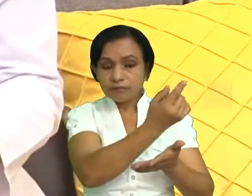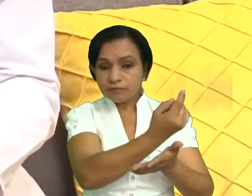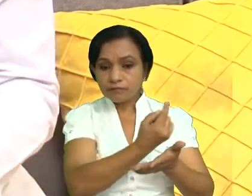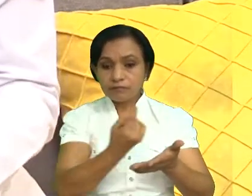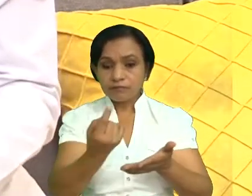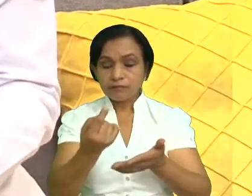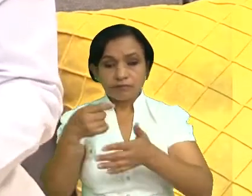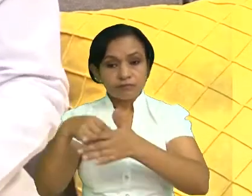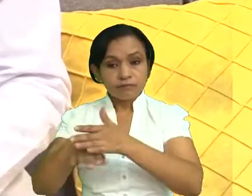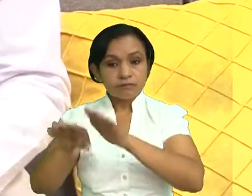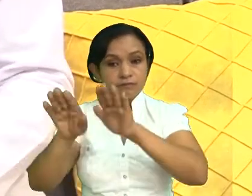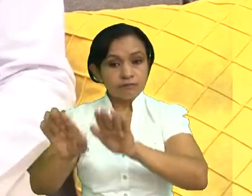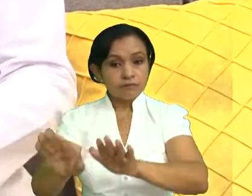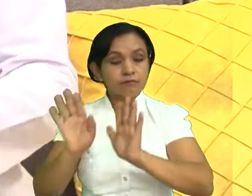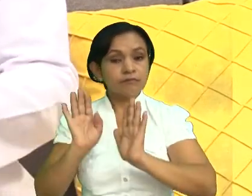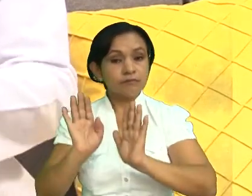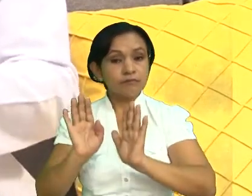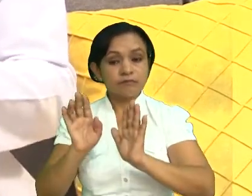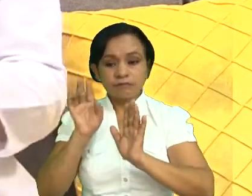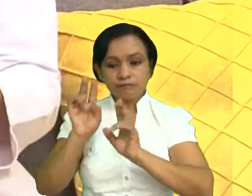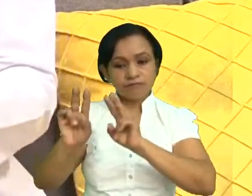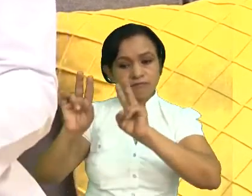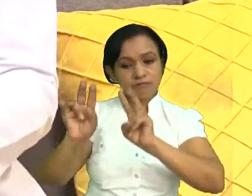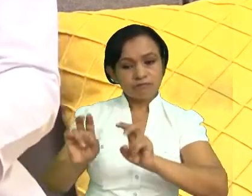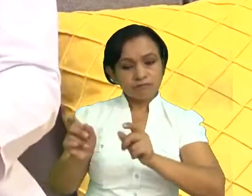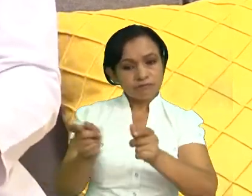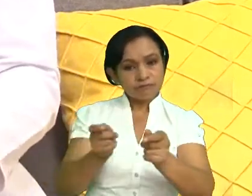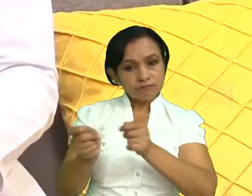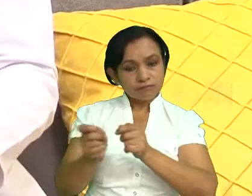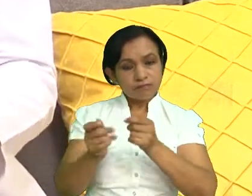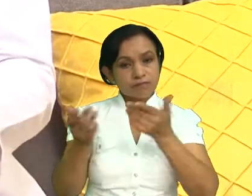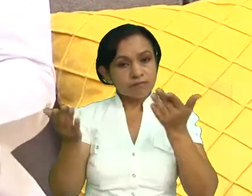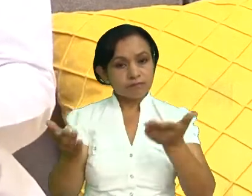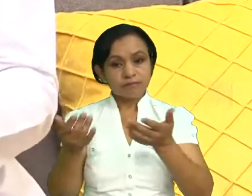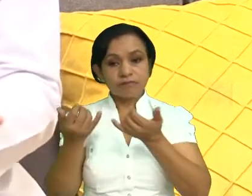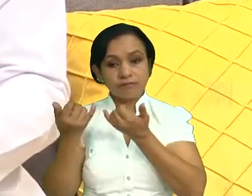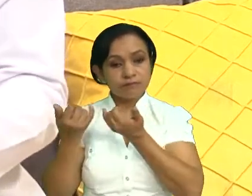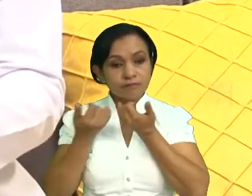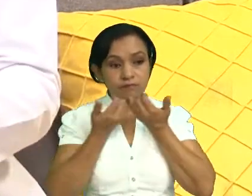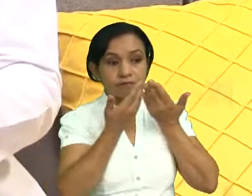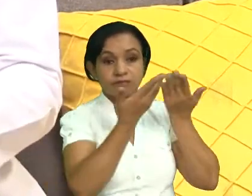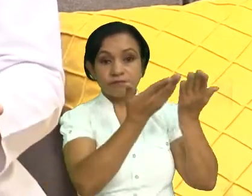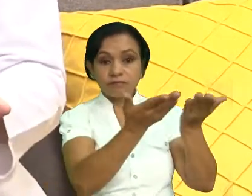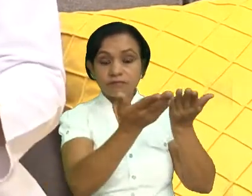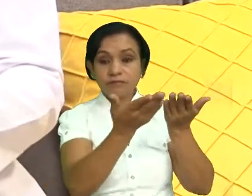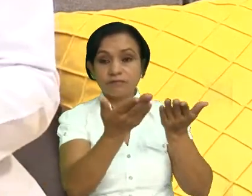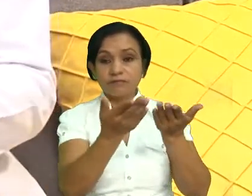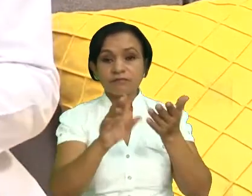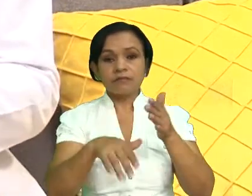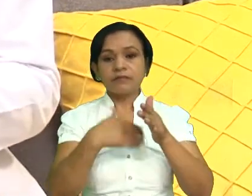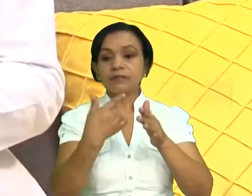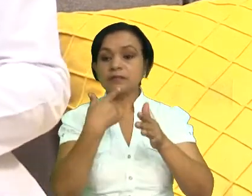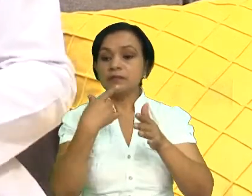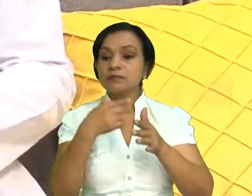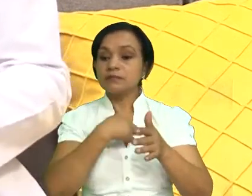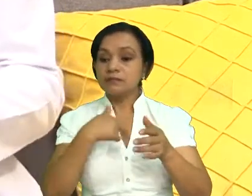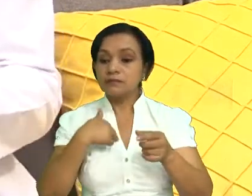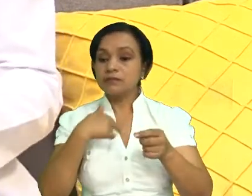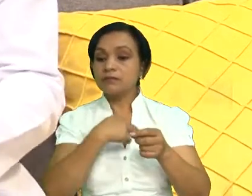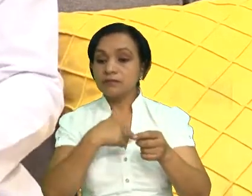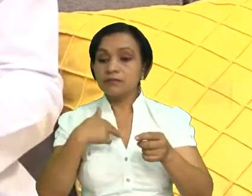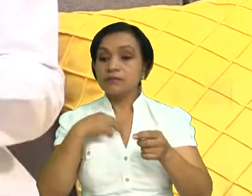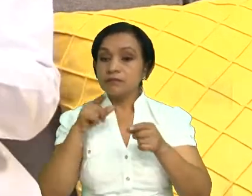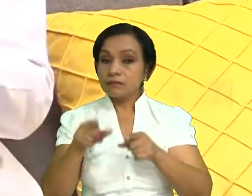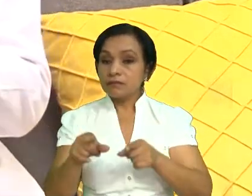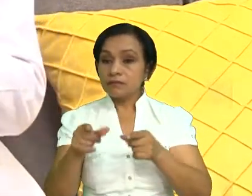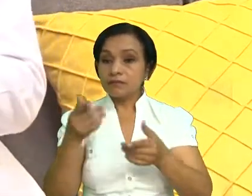estos casos y van a poderlo manejar, informar y luego se les da las recomendaciones que debe de seguir